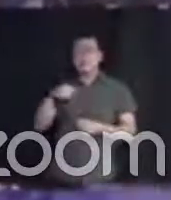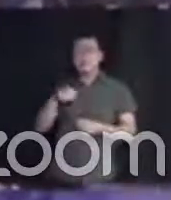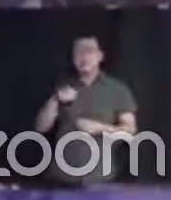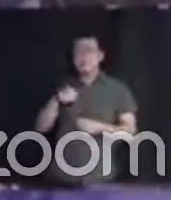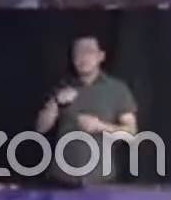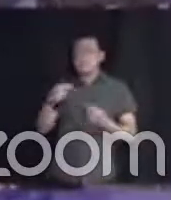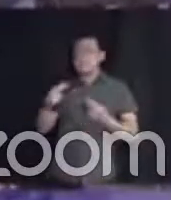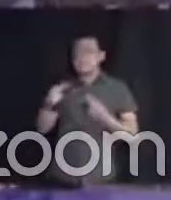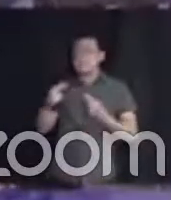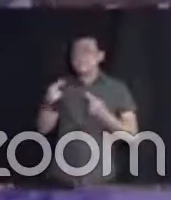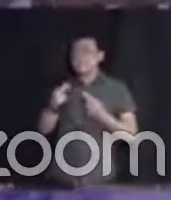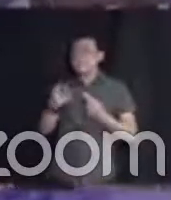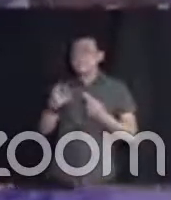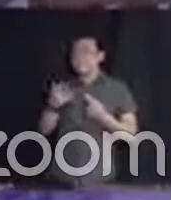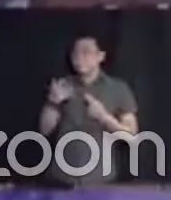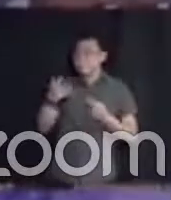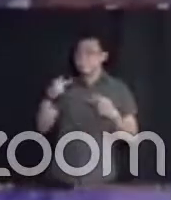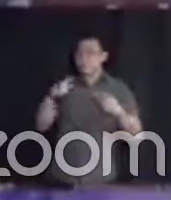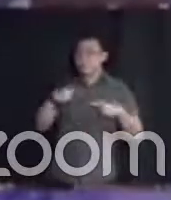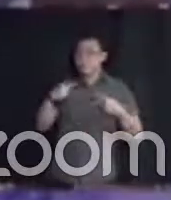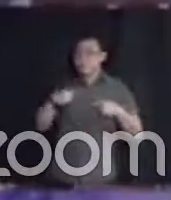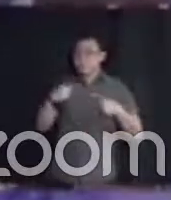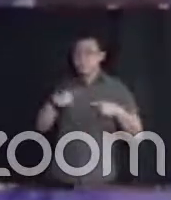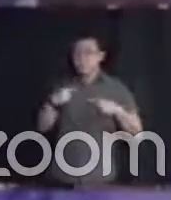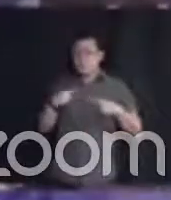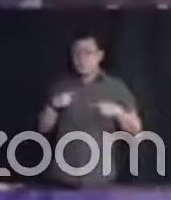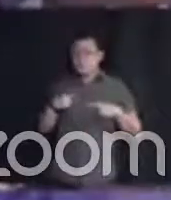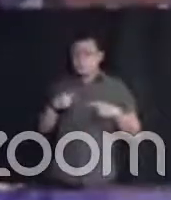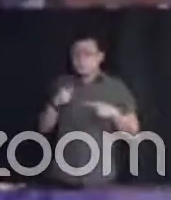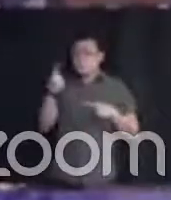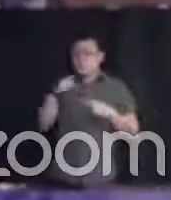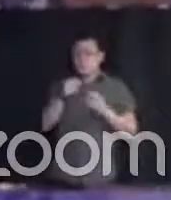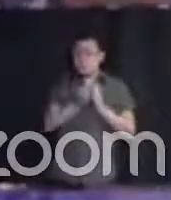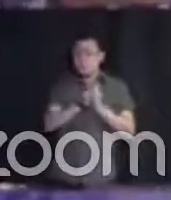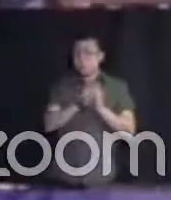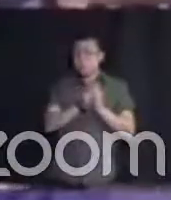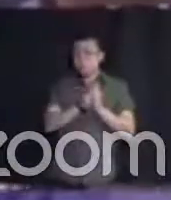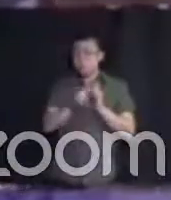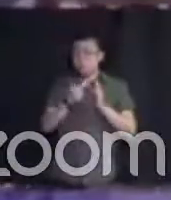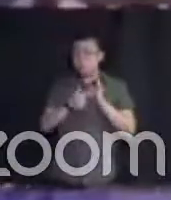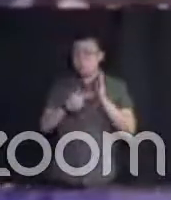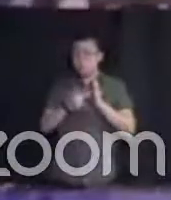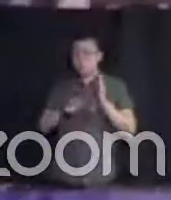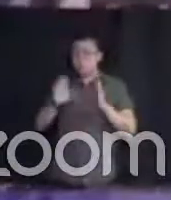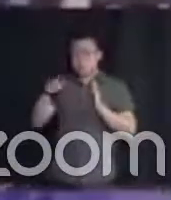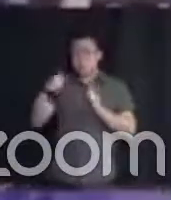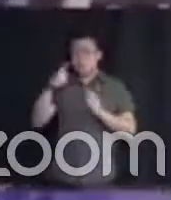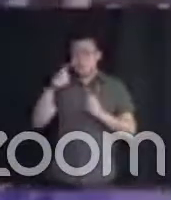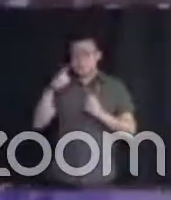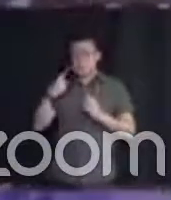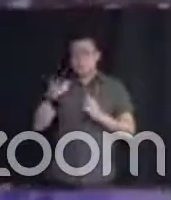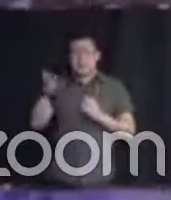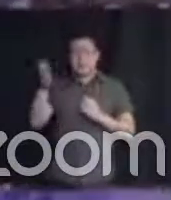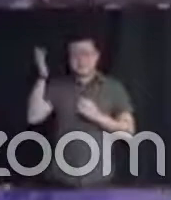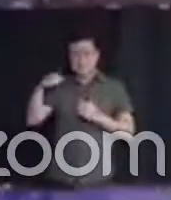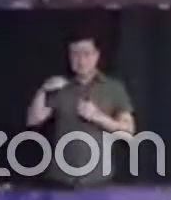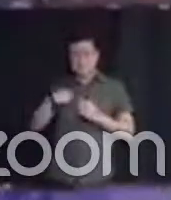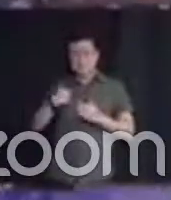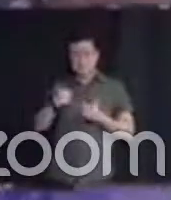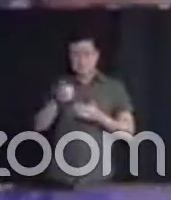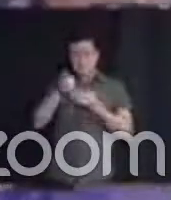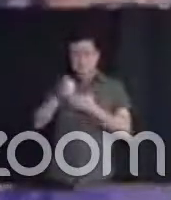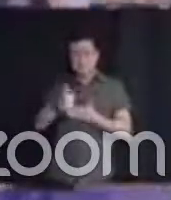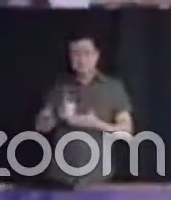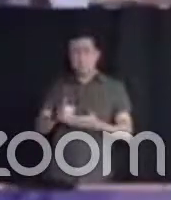es obligatorio, me dijo, y no hay manera de que se... Y entonces le digo, oye, pues me arremango las mangas como en aquel tiempo con Jorge y te ayudo.